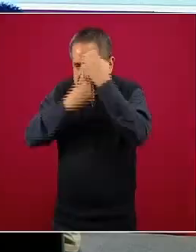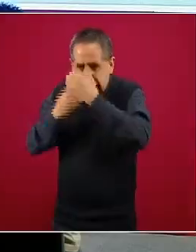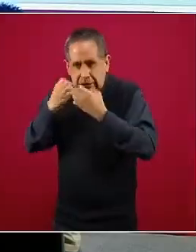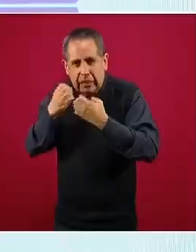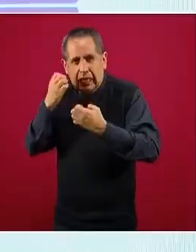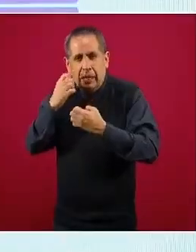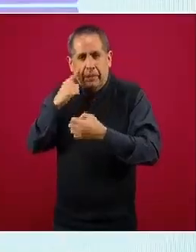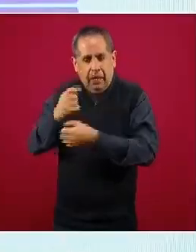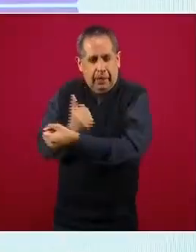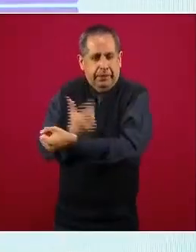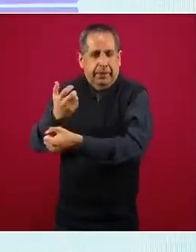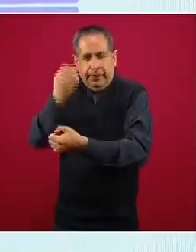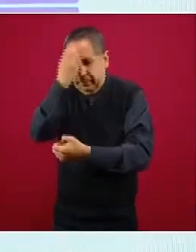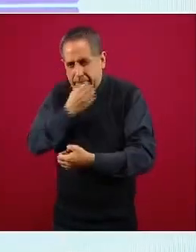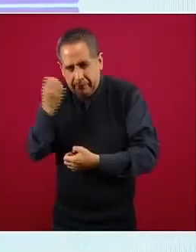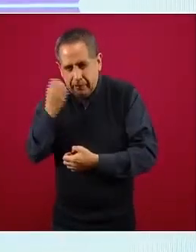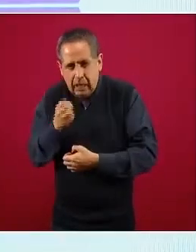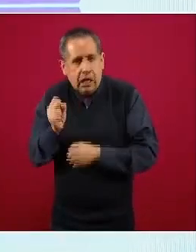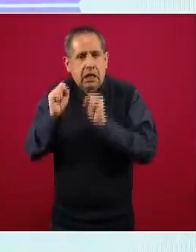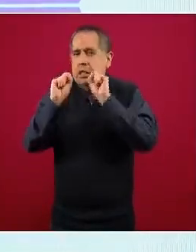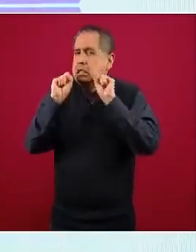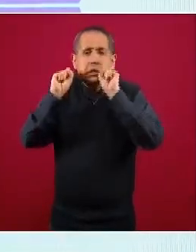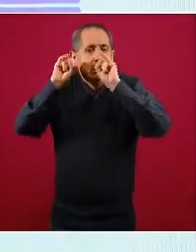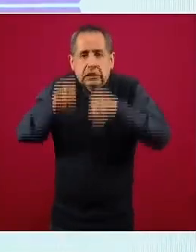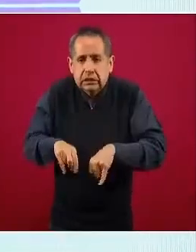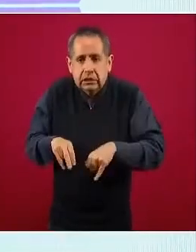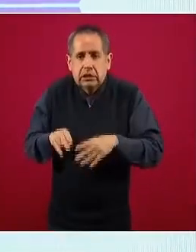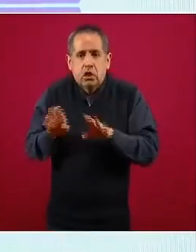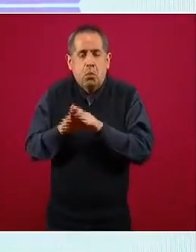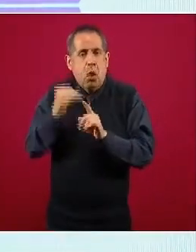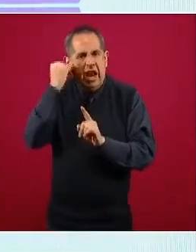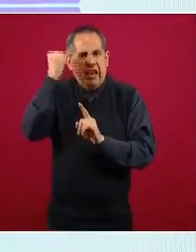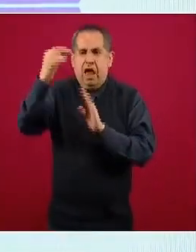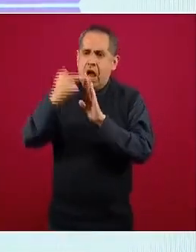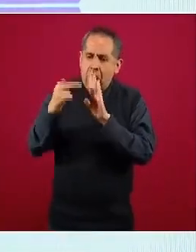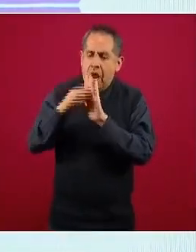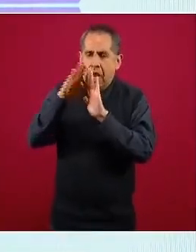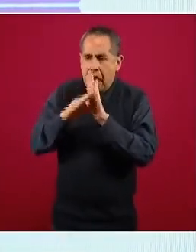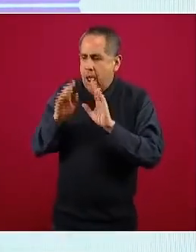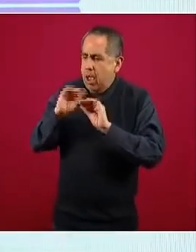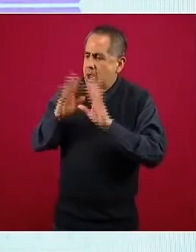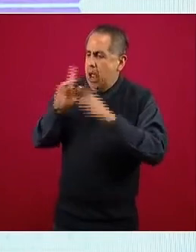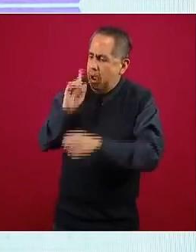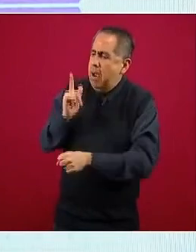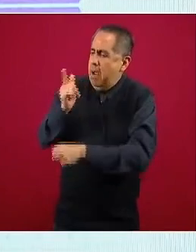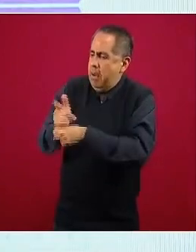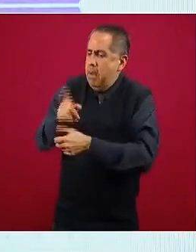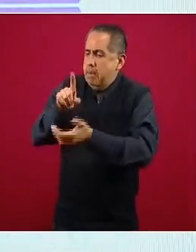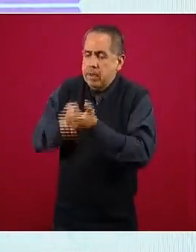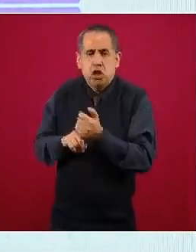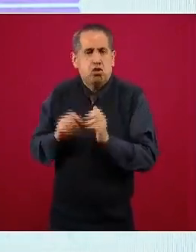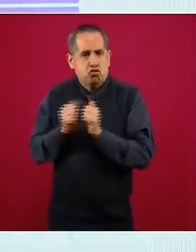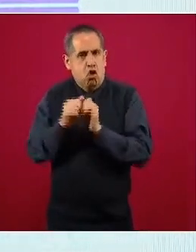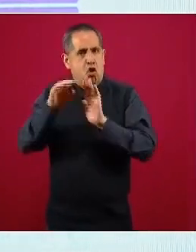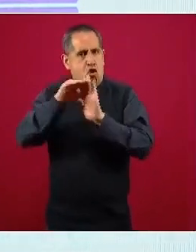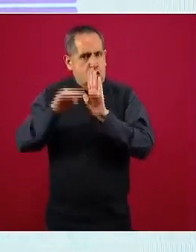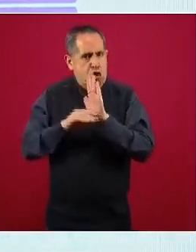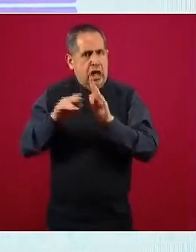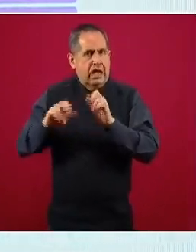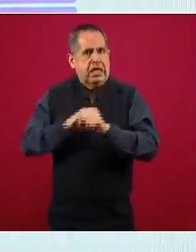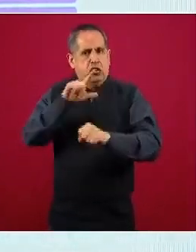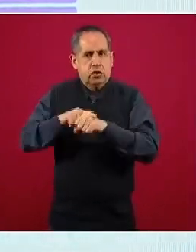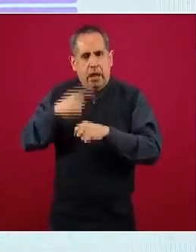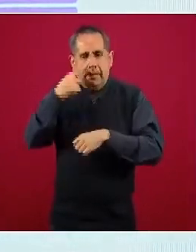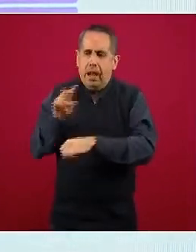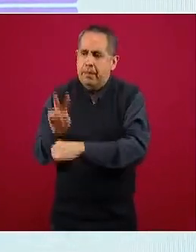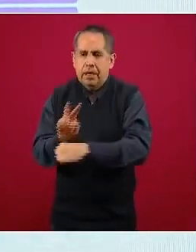en hacer pruebas sin tener un criterio claro, correspondiente con los lineamientos nacionales